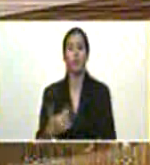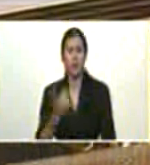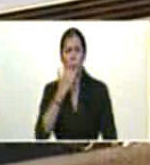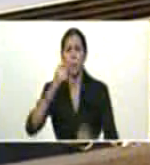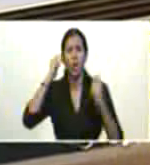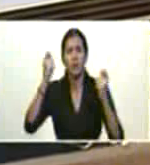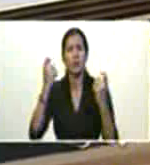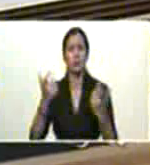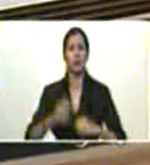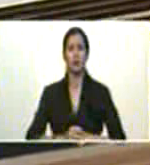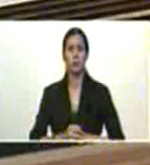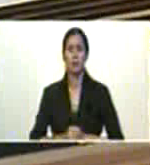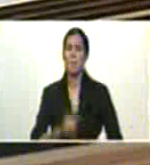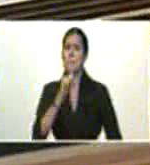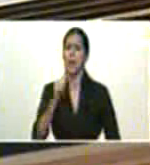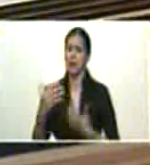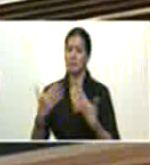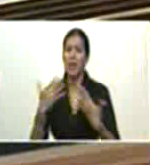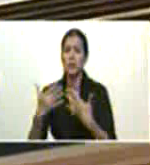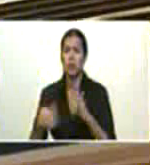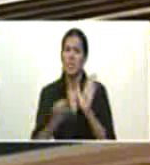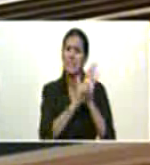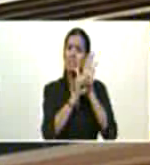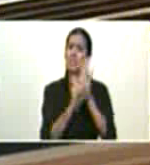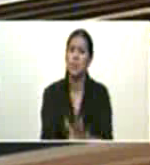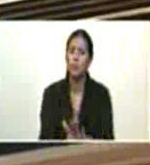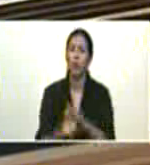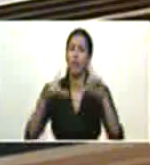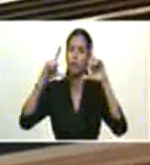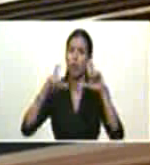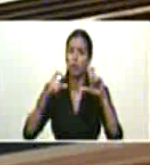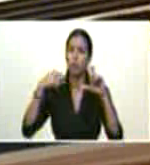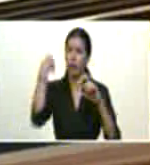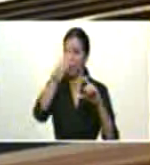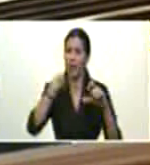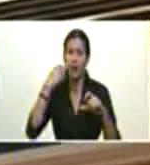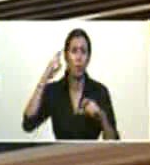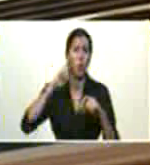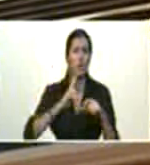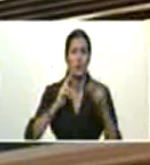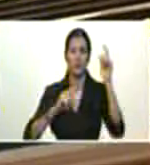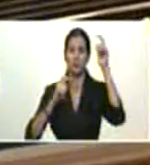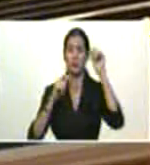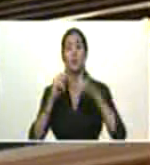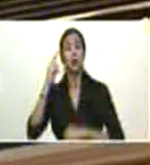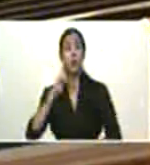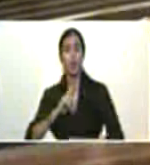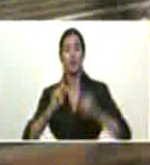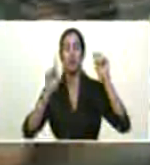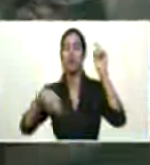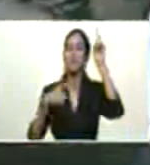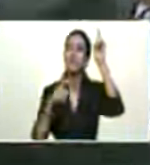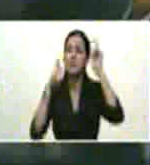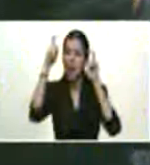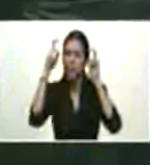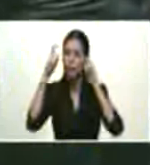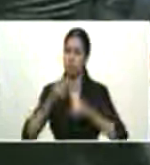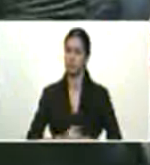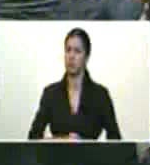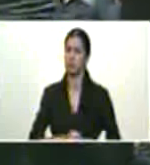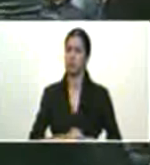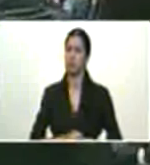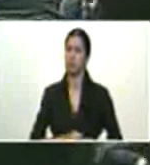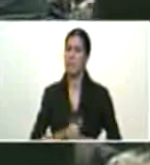el trato que se le dio a los símbolos y a las imágenes del libertador Simón Bolívar y del comandante Hugo Chávez Frías.